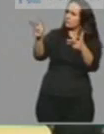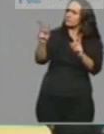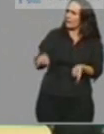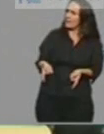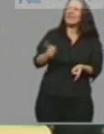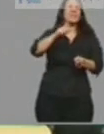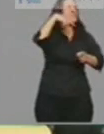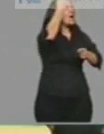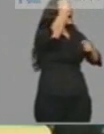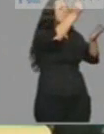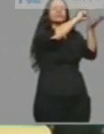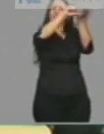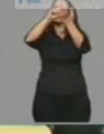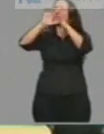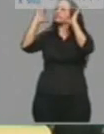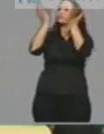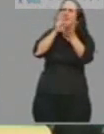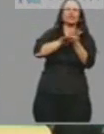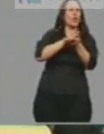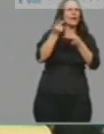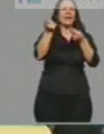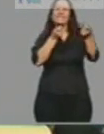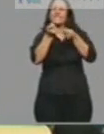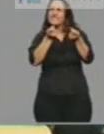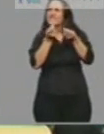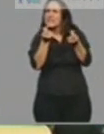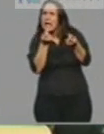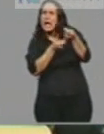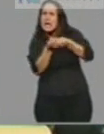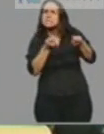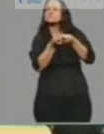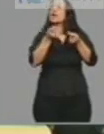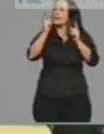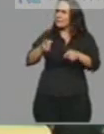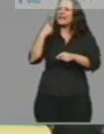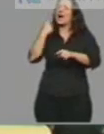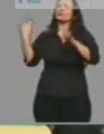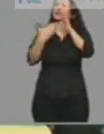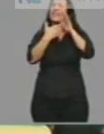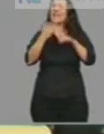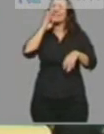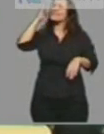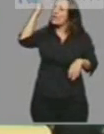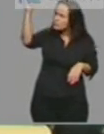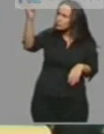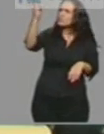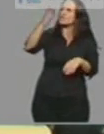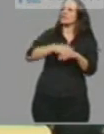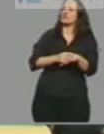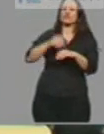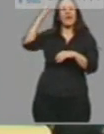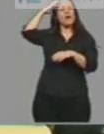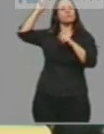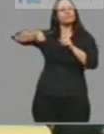del mundo financiero internacional y específicamente a las autoridades de Estados Unidos, fundamentalmente a su corte,